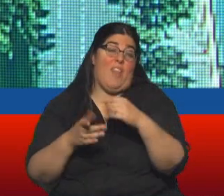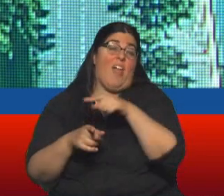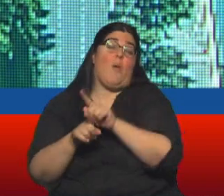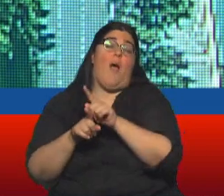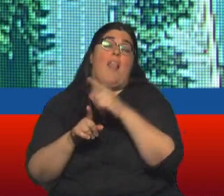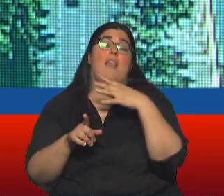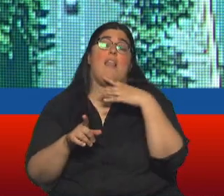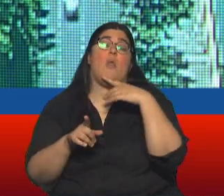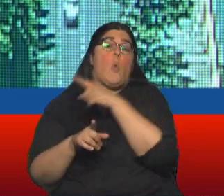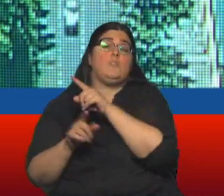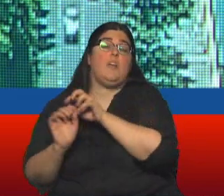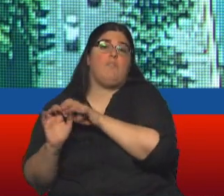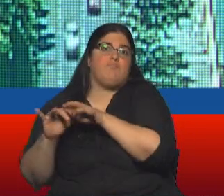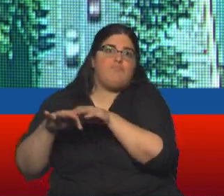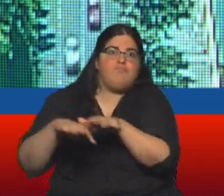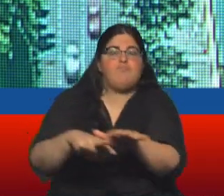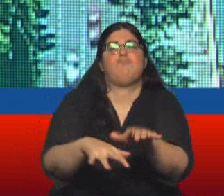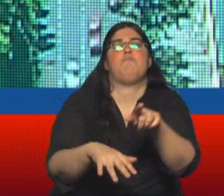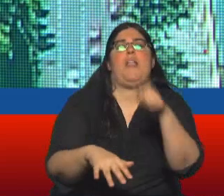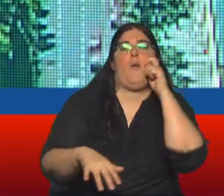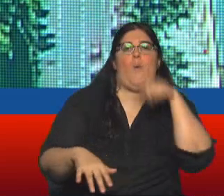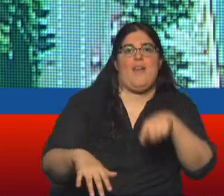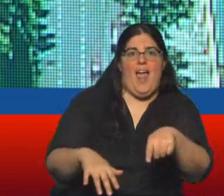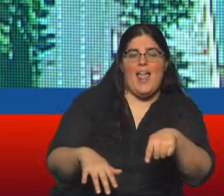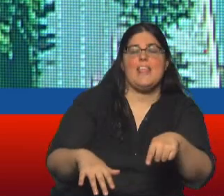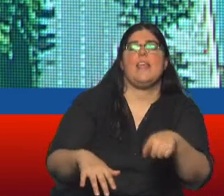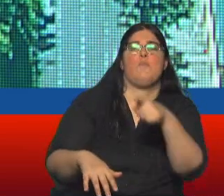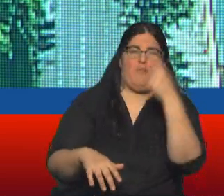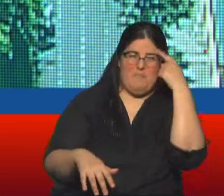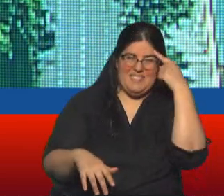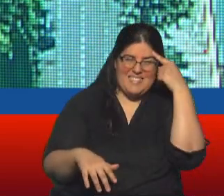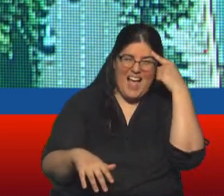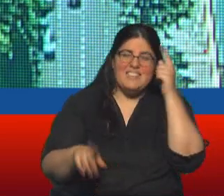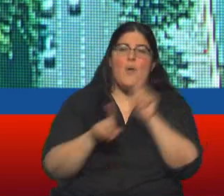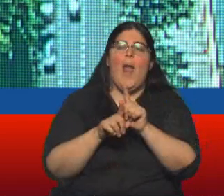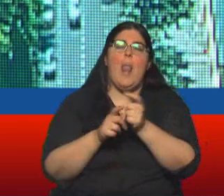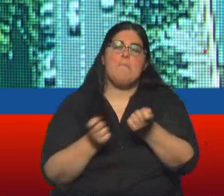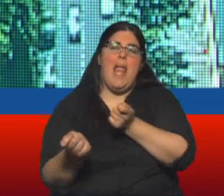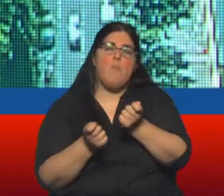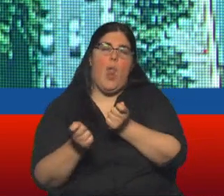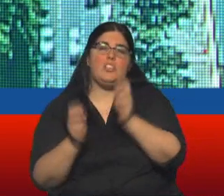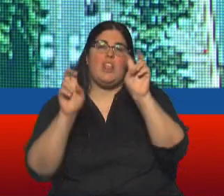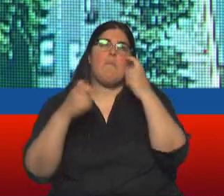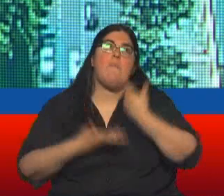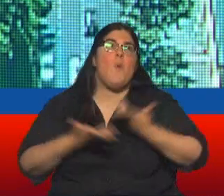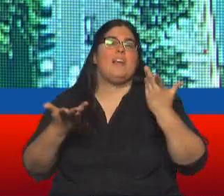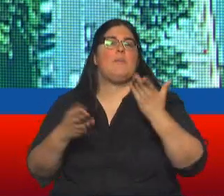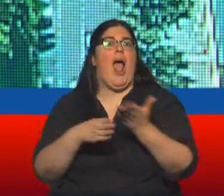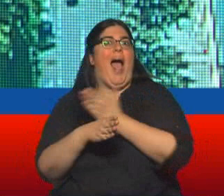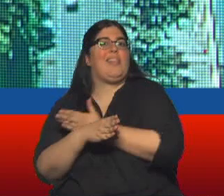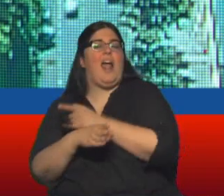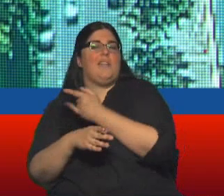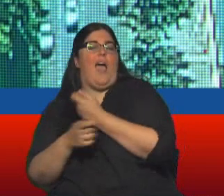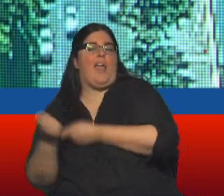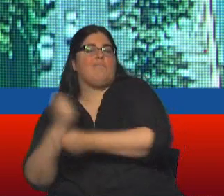territorio ucraniano. ¿Crees que puede haber una manipulación también para esconder otros temas que son, digamos, más asociados a la